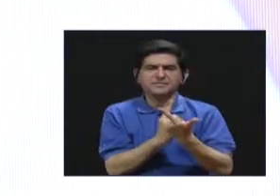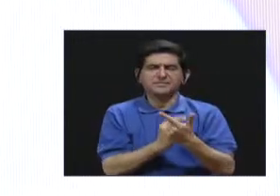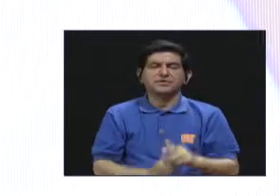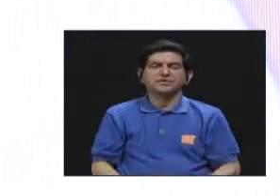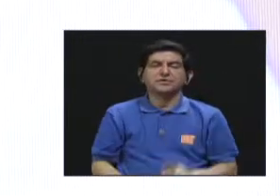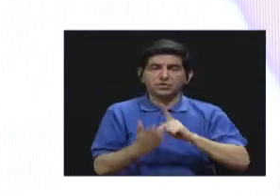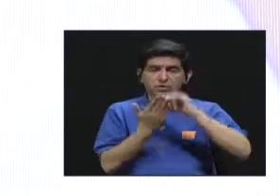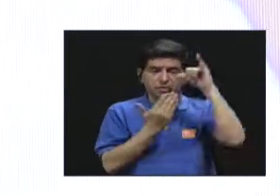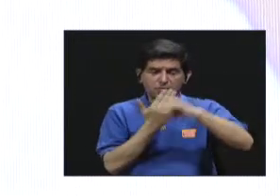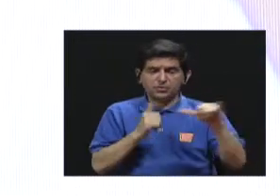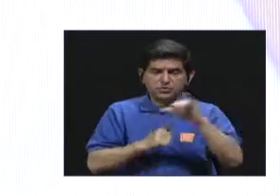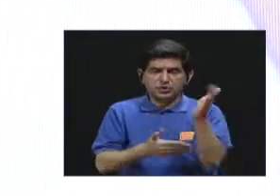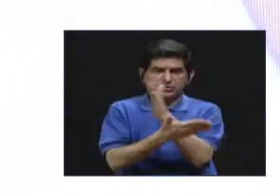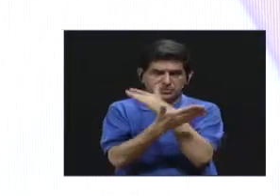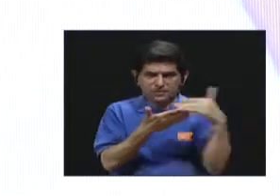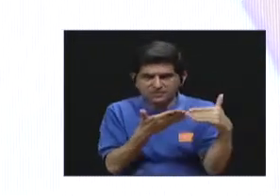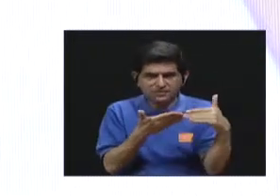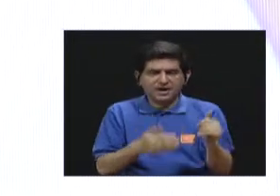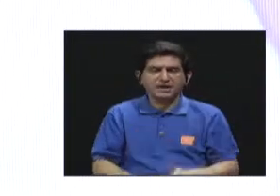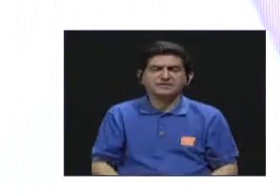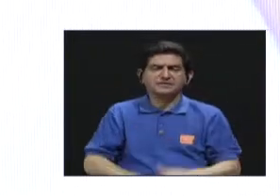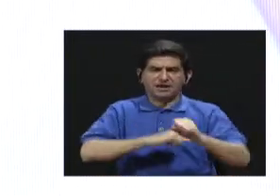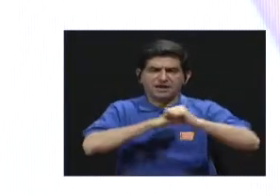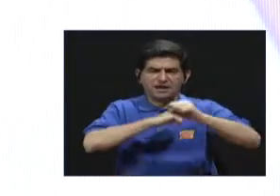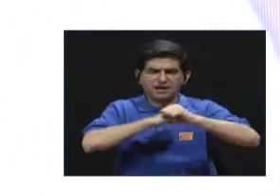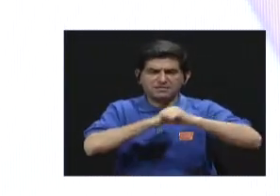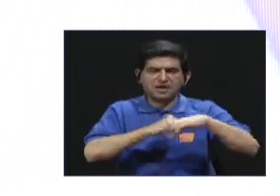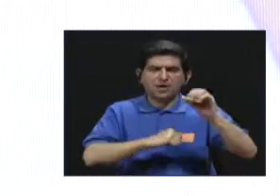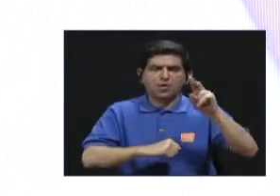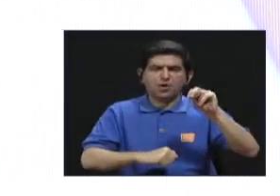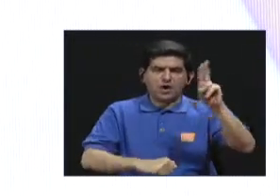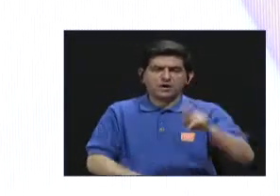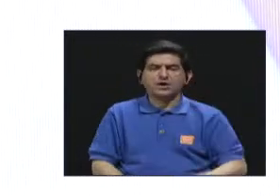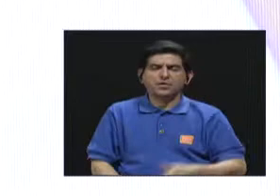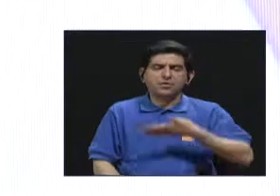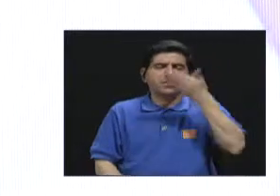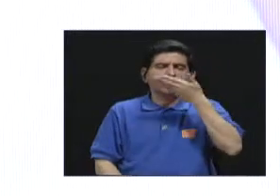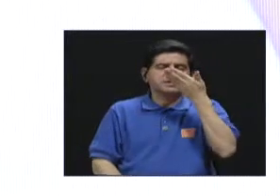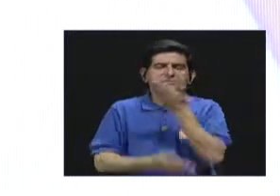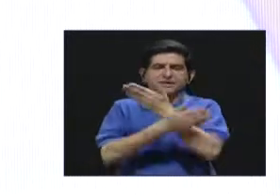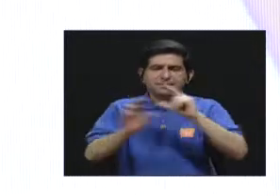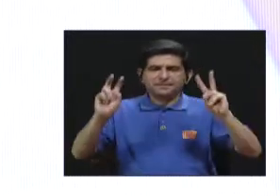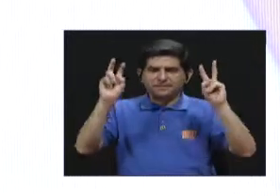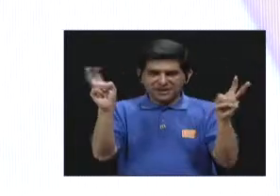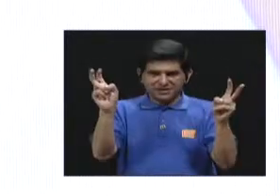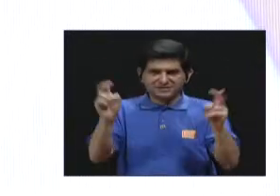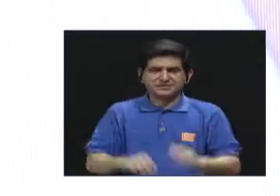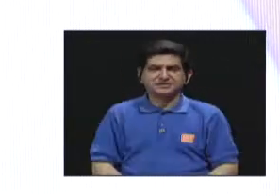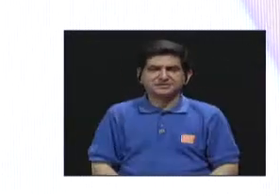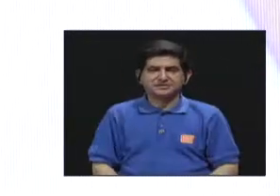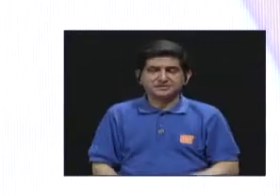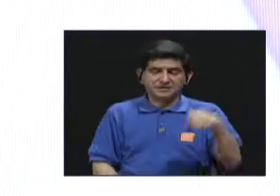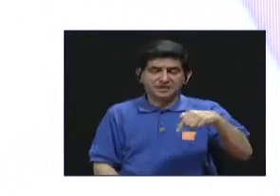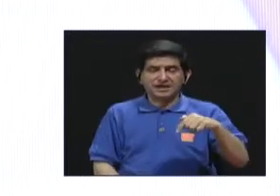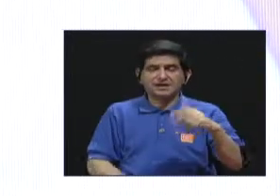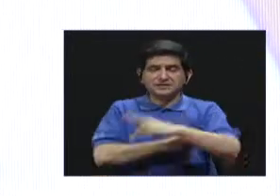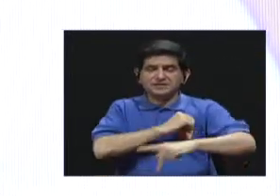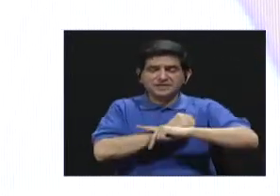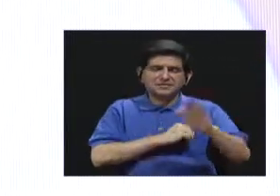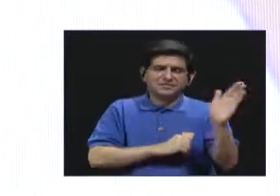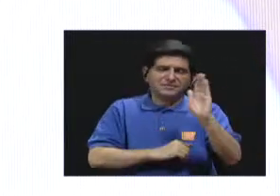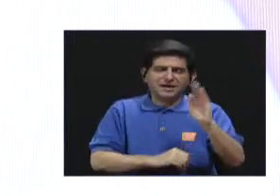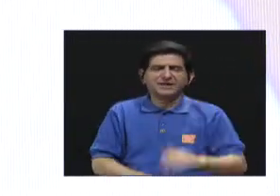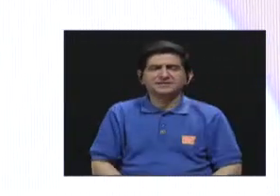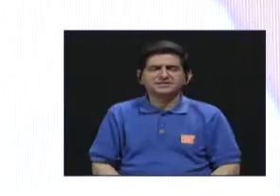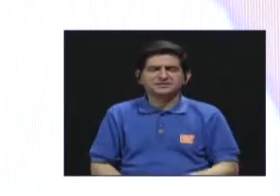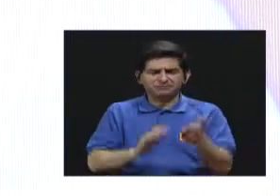social, proyecto que también forma parte de la campaña de la ONU Respira Paz. Nos despedimos de este país, por